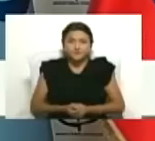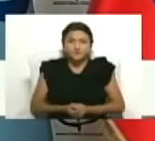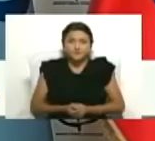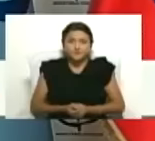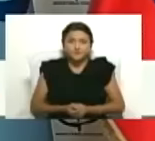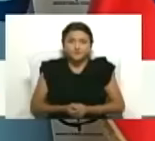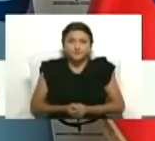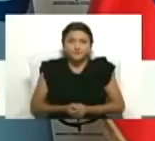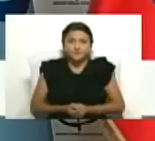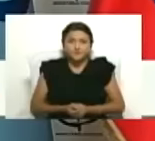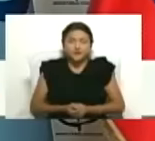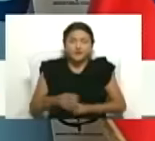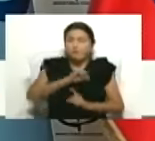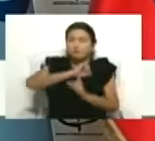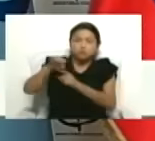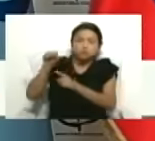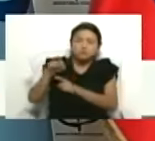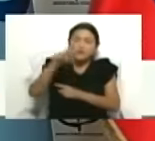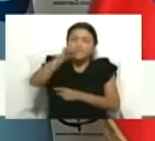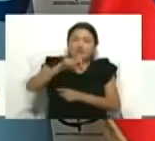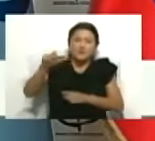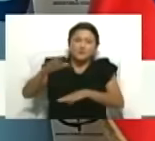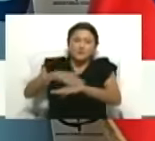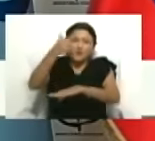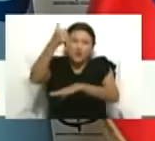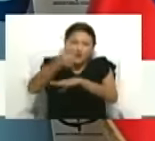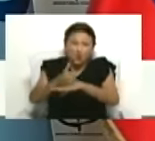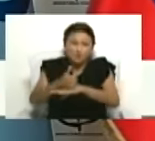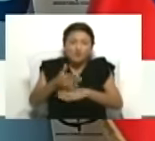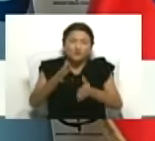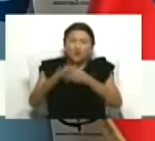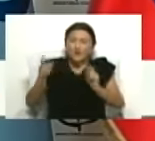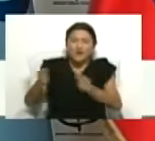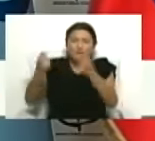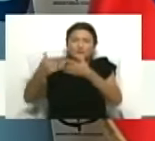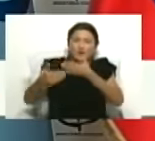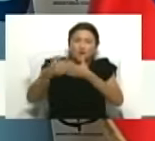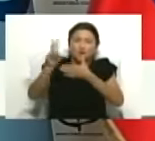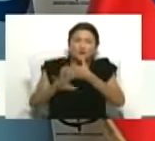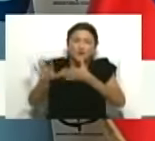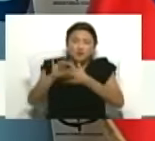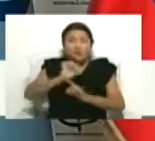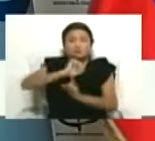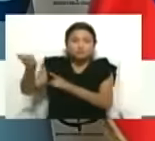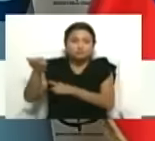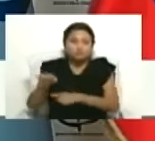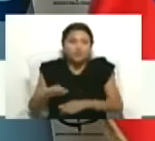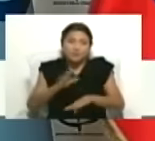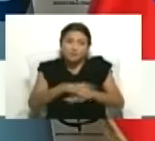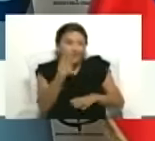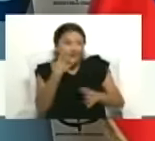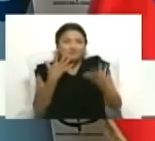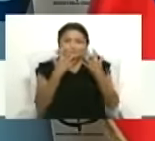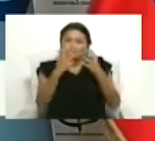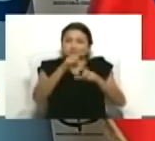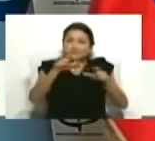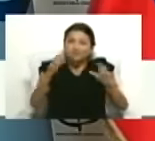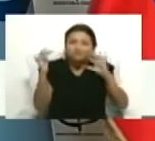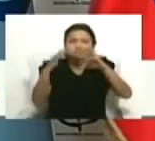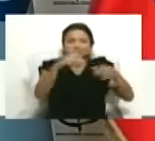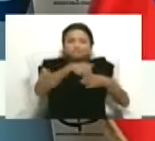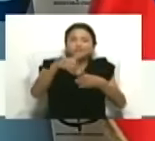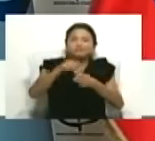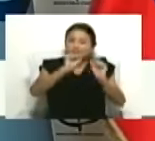a quienes lideraron esta lamentable campaña. Yo quiero destacar que